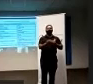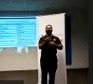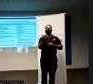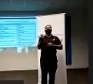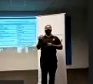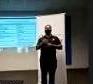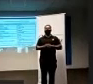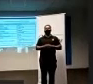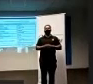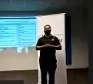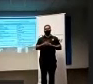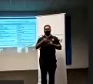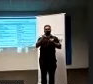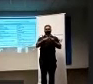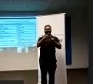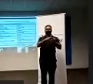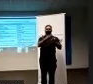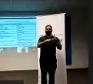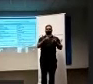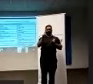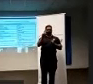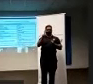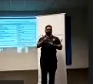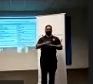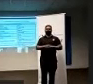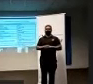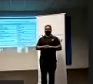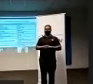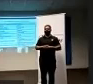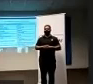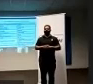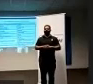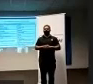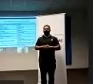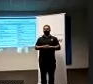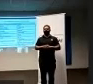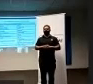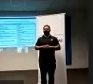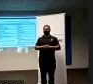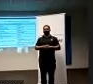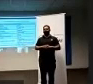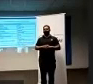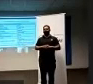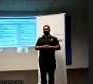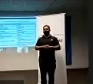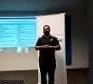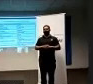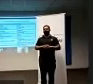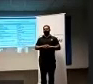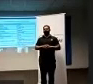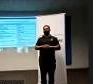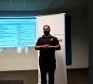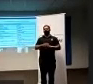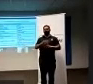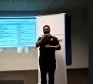y -15 en viales sin abrir y 30 días a temperatura entre +2 y +8. Validez después de apertura del frasco, 6 horas a